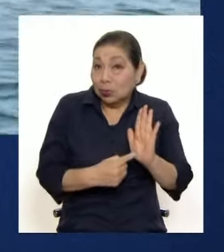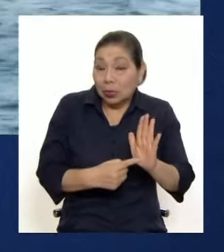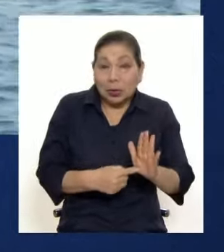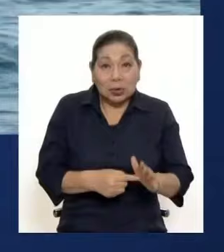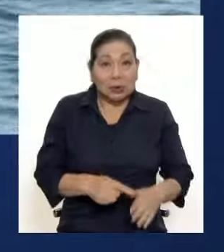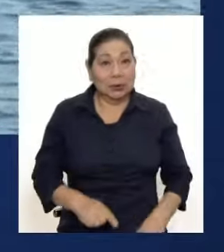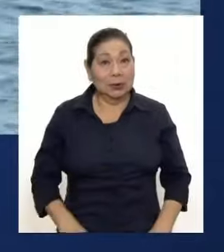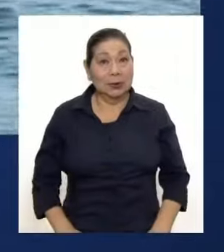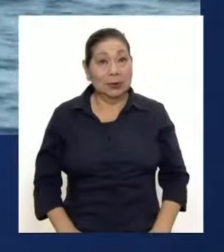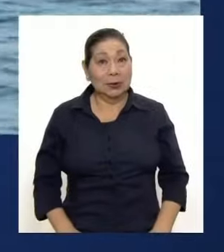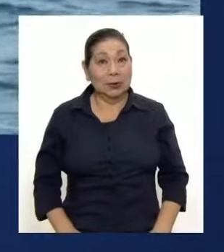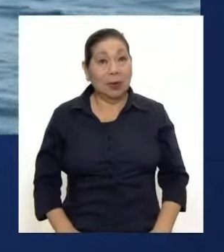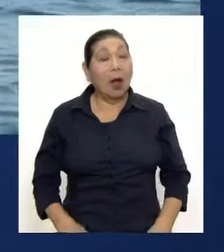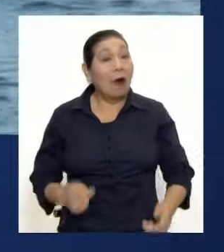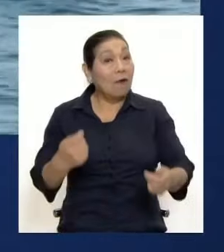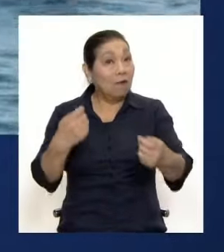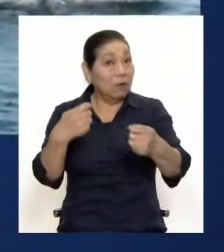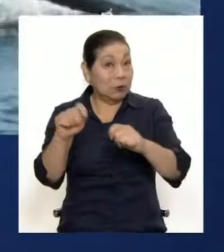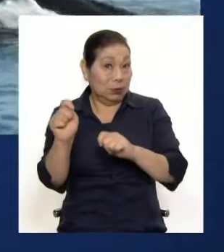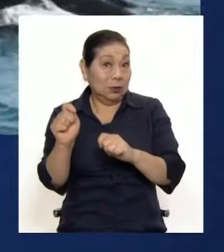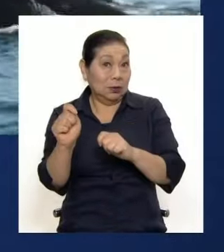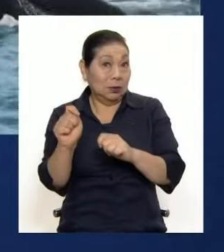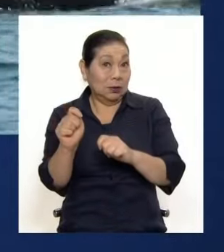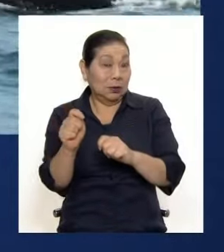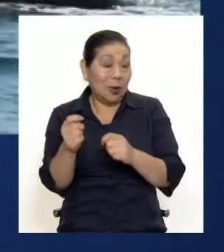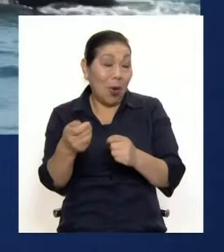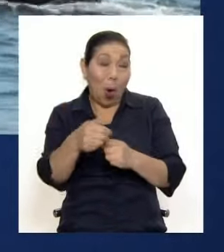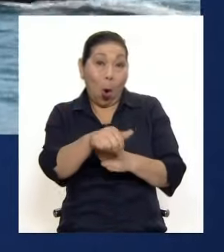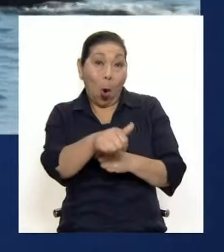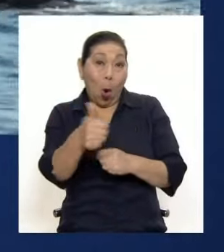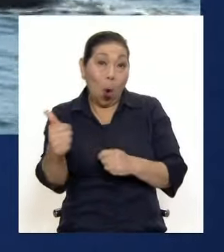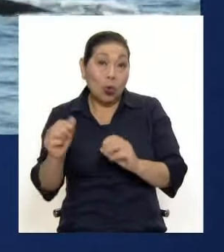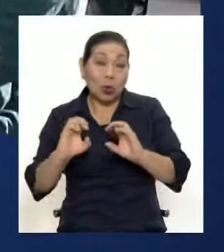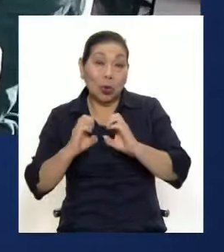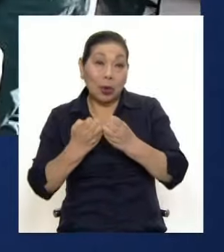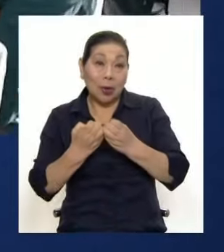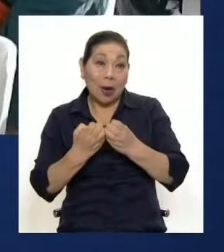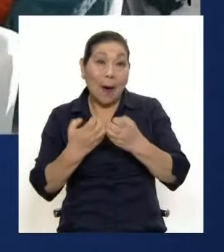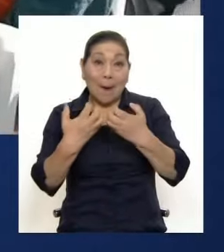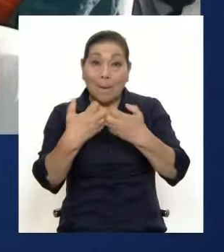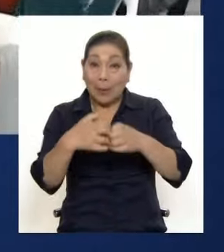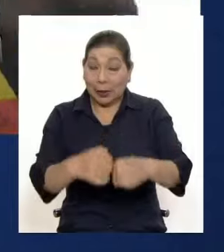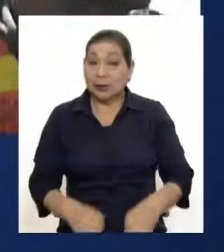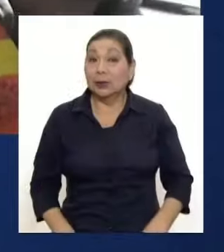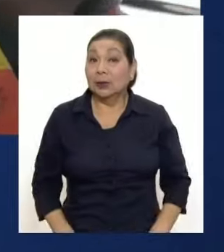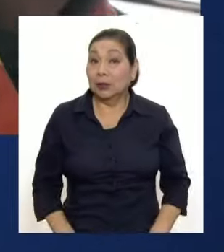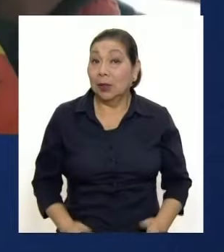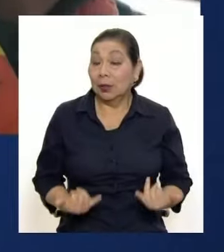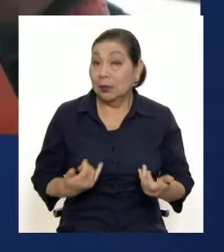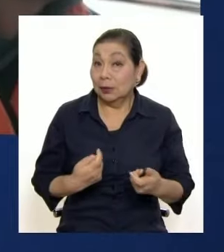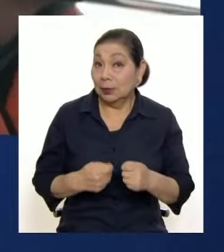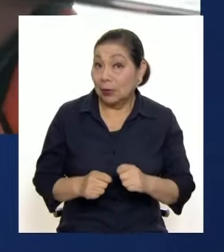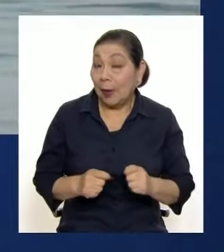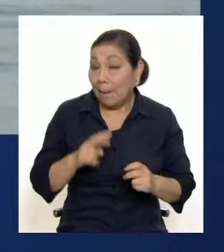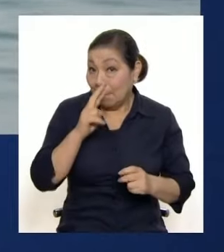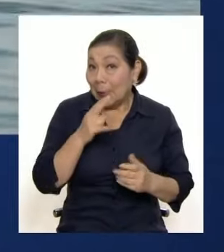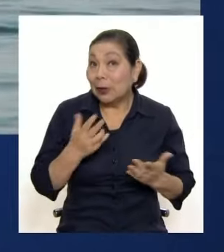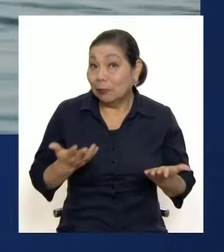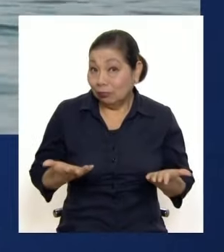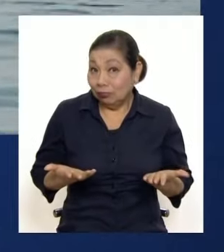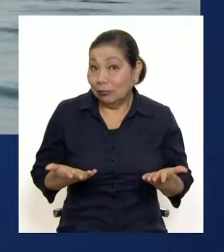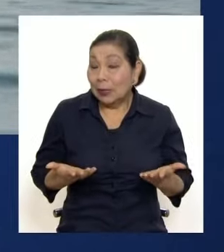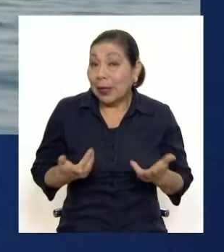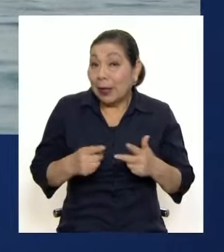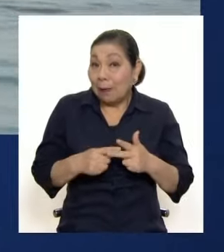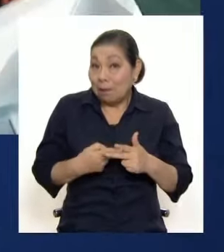escuchando las exportaciones peruanas organizadas por empresas acá son las exportaciones peruanas que